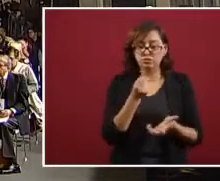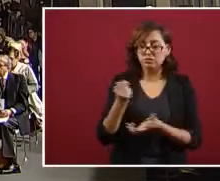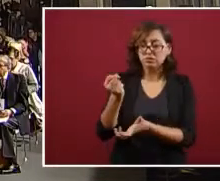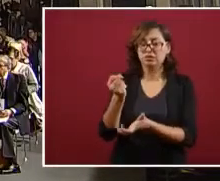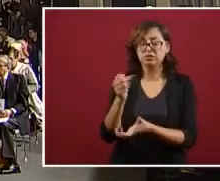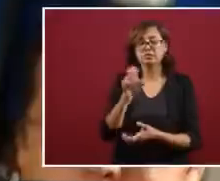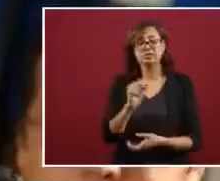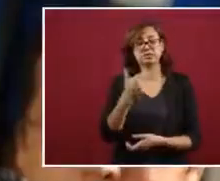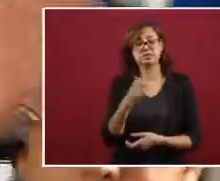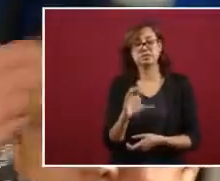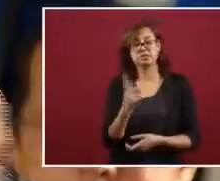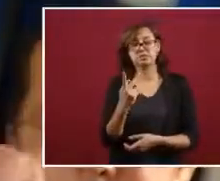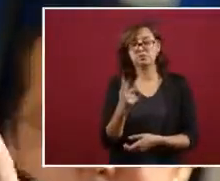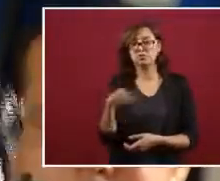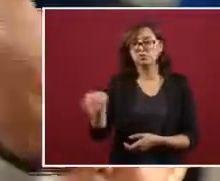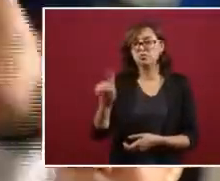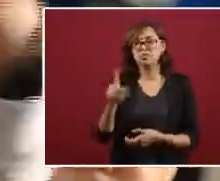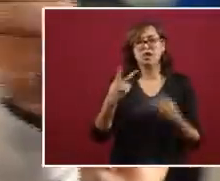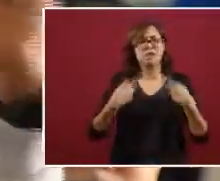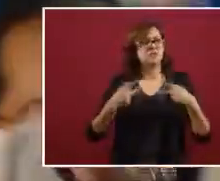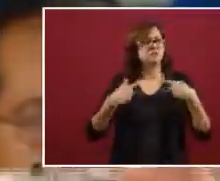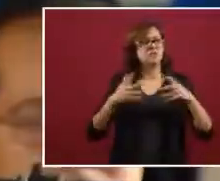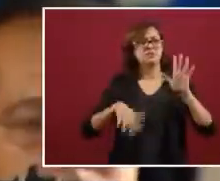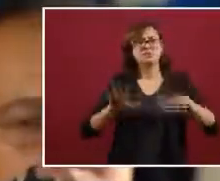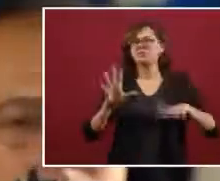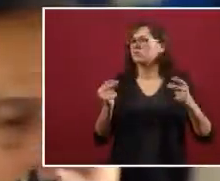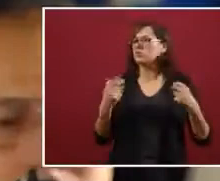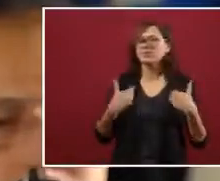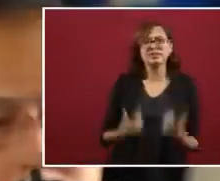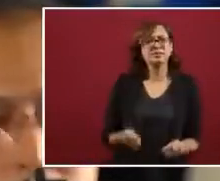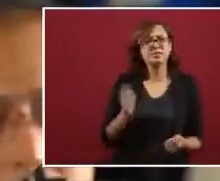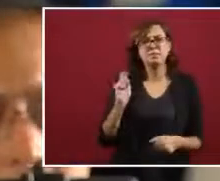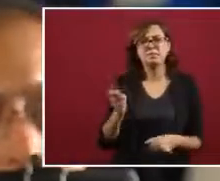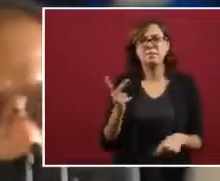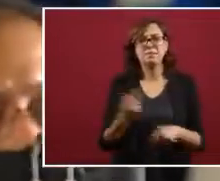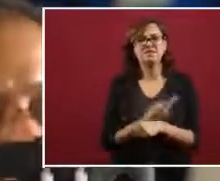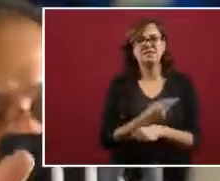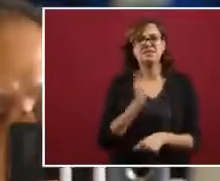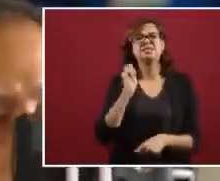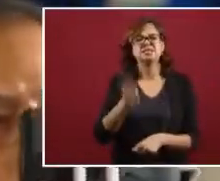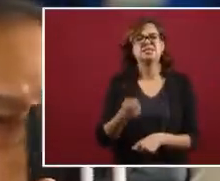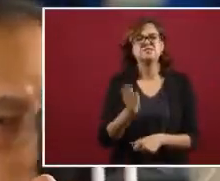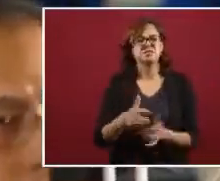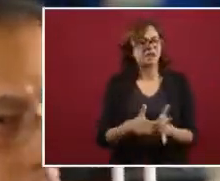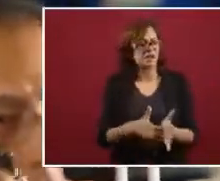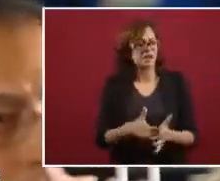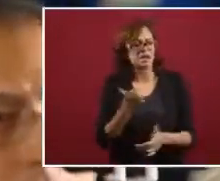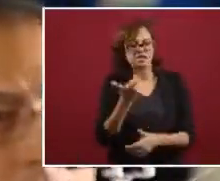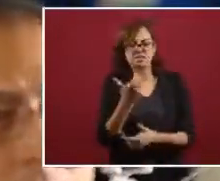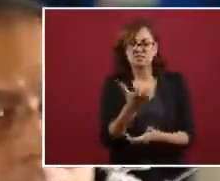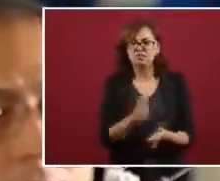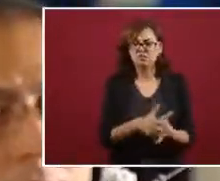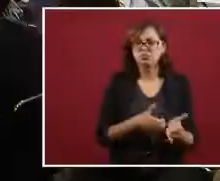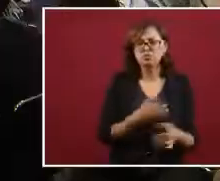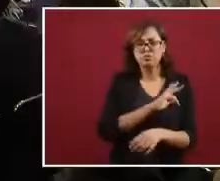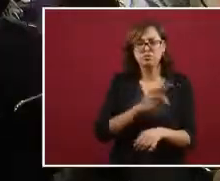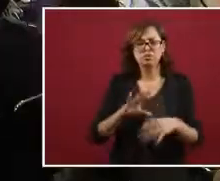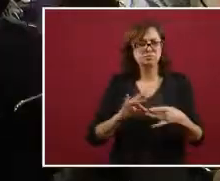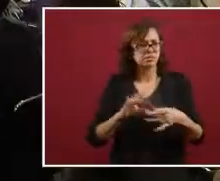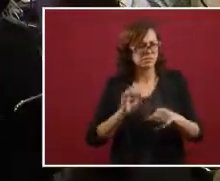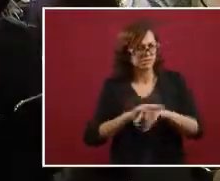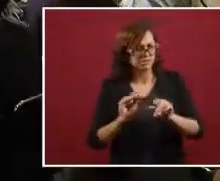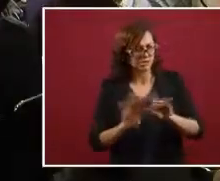Secretaría de Hacienda, porque nuestra gente no entiende la terminología, pues luego, los sí, subejercicios. ¿Podría explicar, presidente, de este primer año? Es